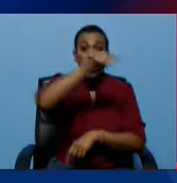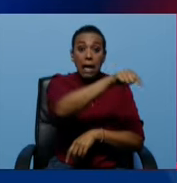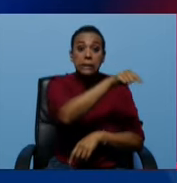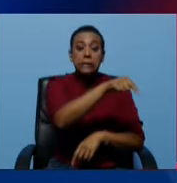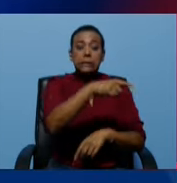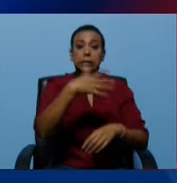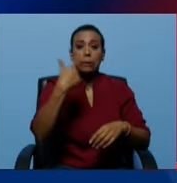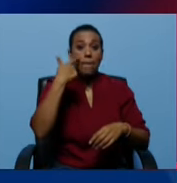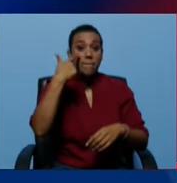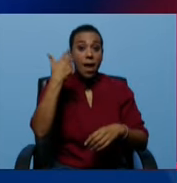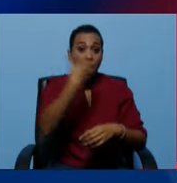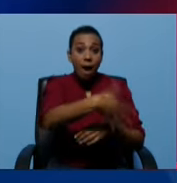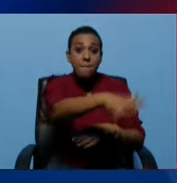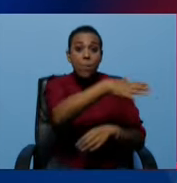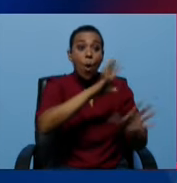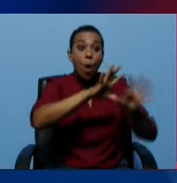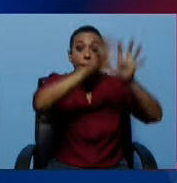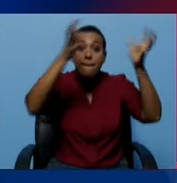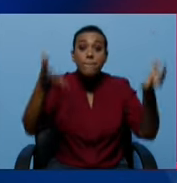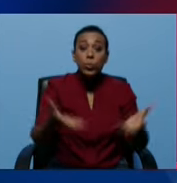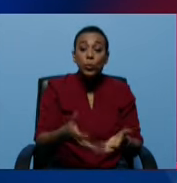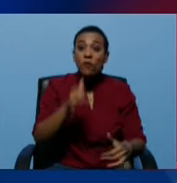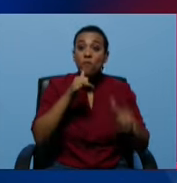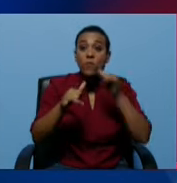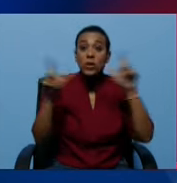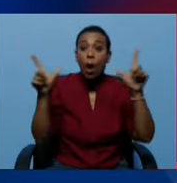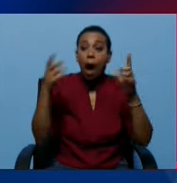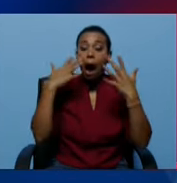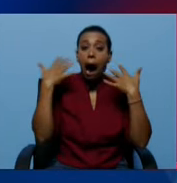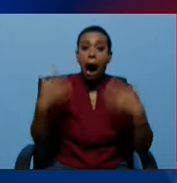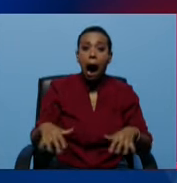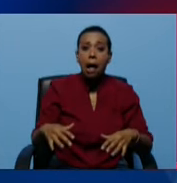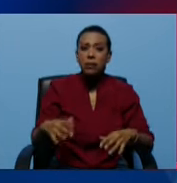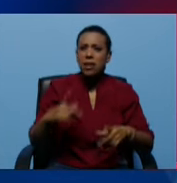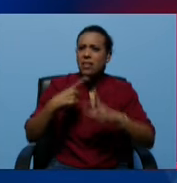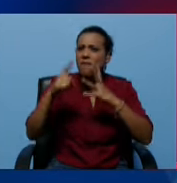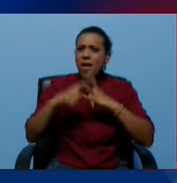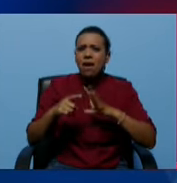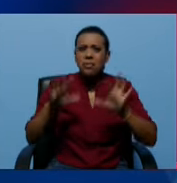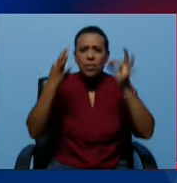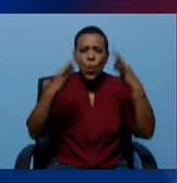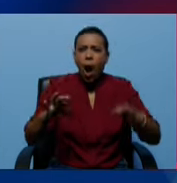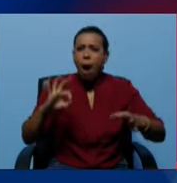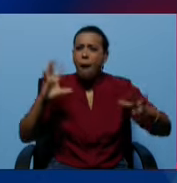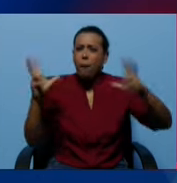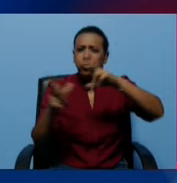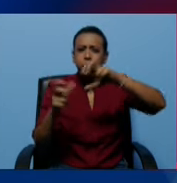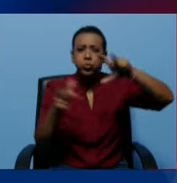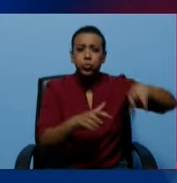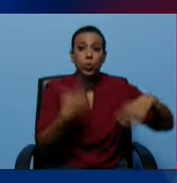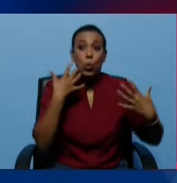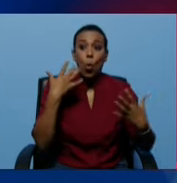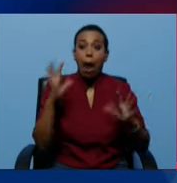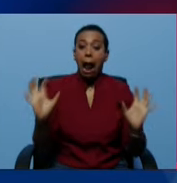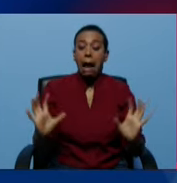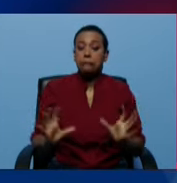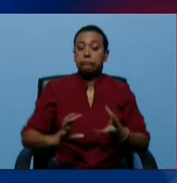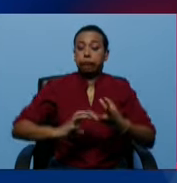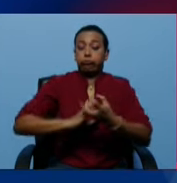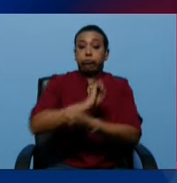así vemos en el mundo los fenómenos. Sin ser